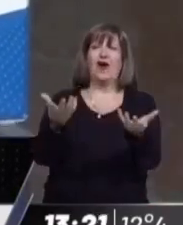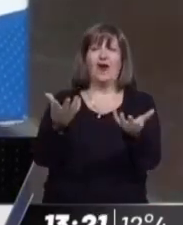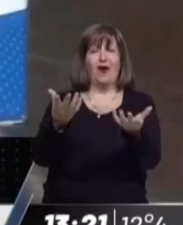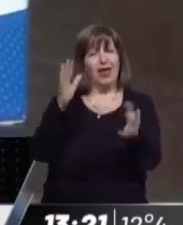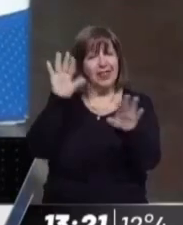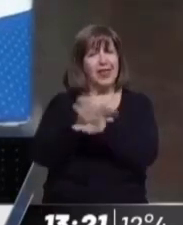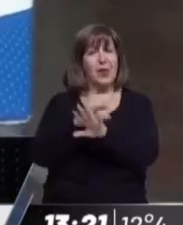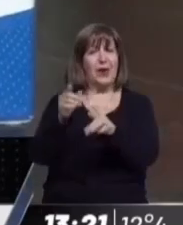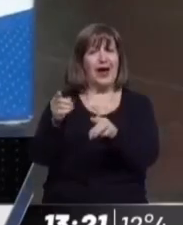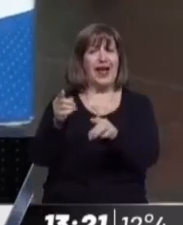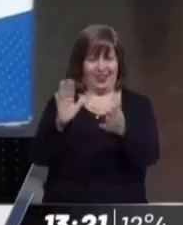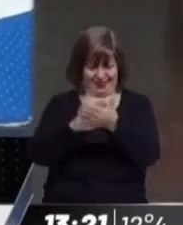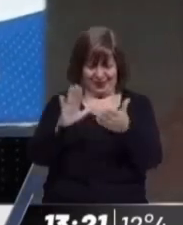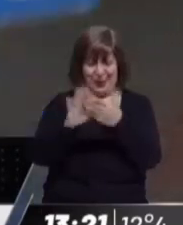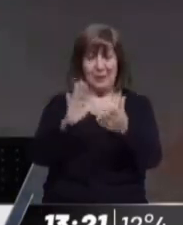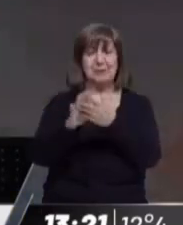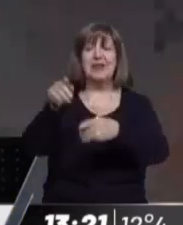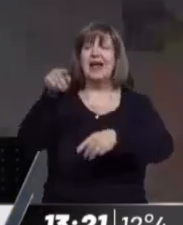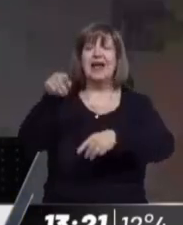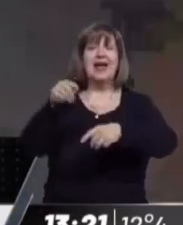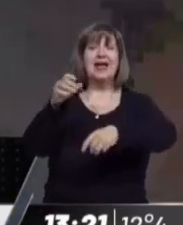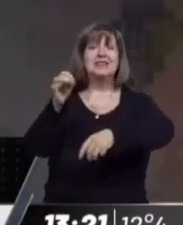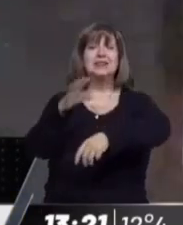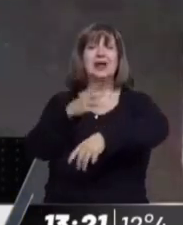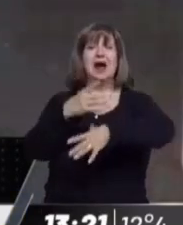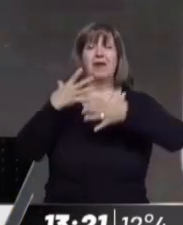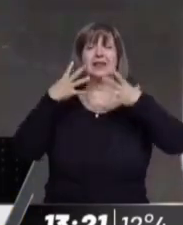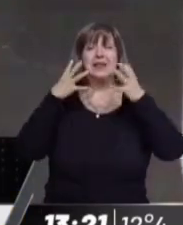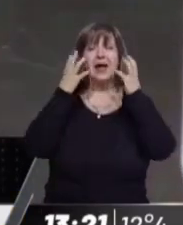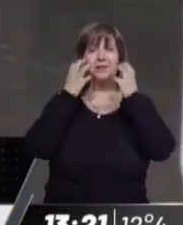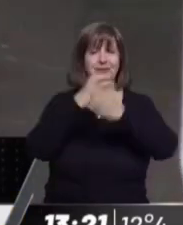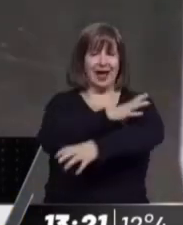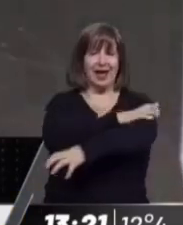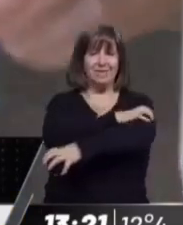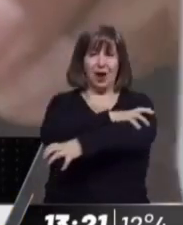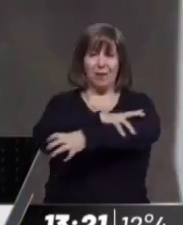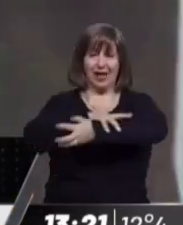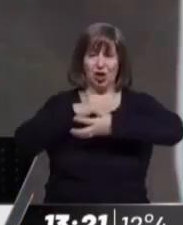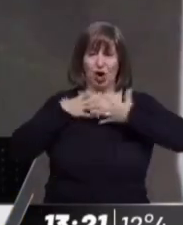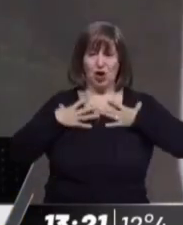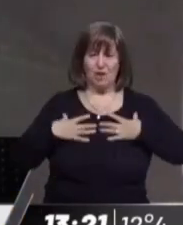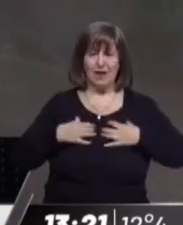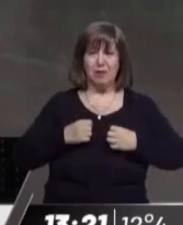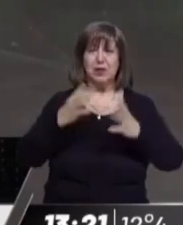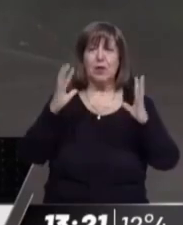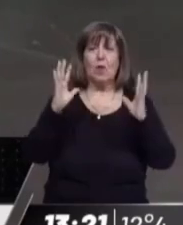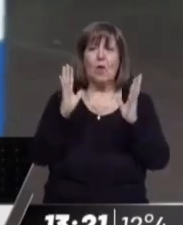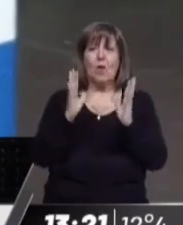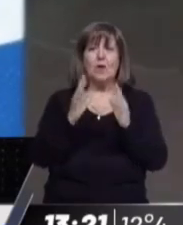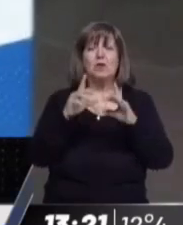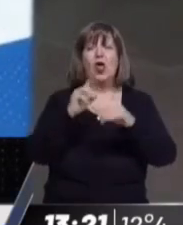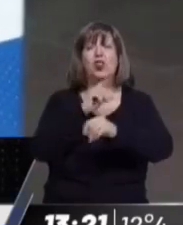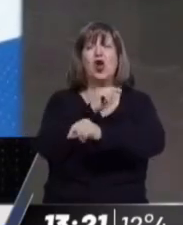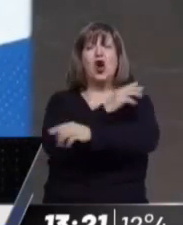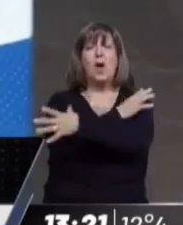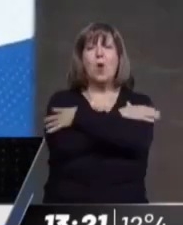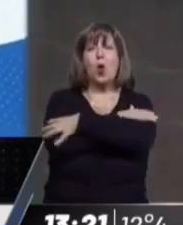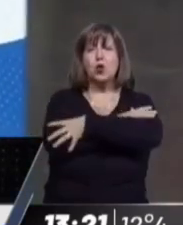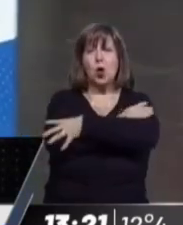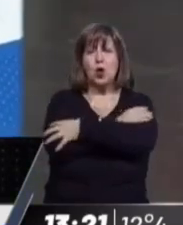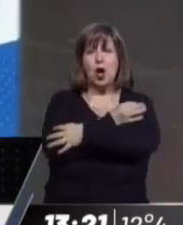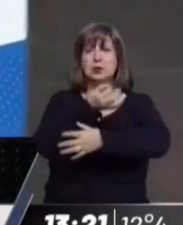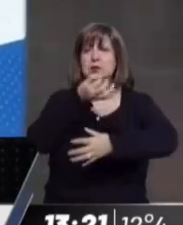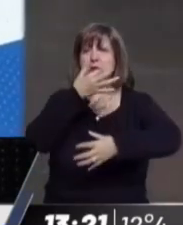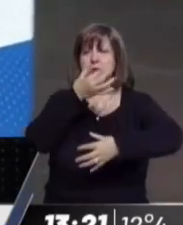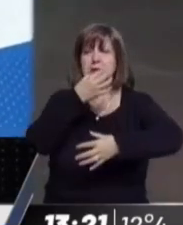me olvidé vamos de nuevo este este este es un analgésico antiinflamatorio que eh ese medicamento para fin de año estaba Aproximadamente en